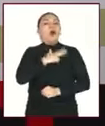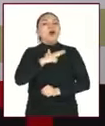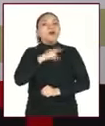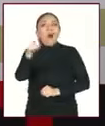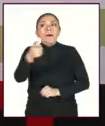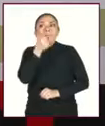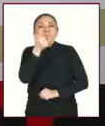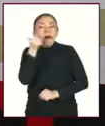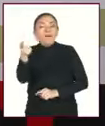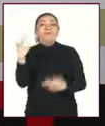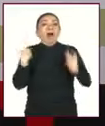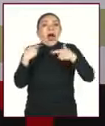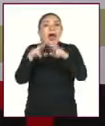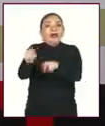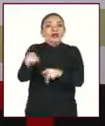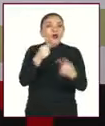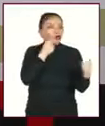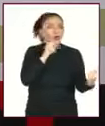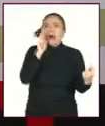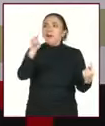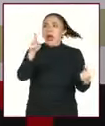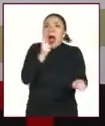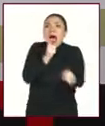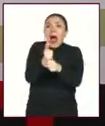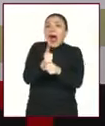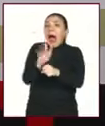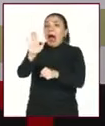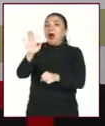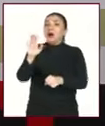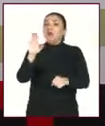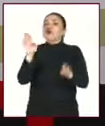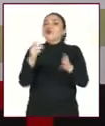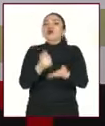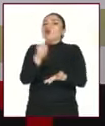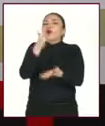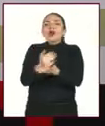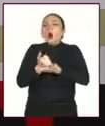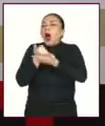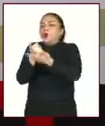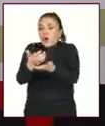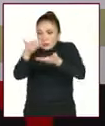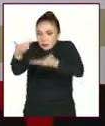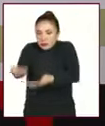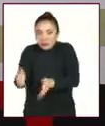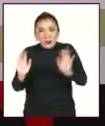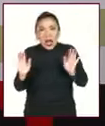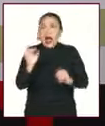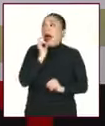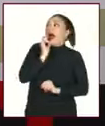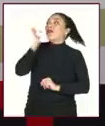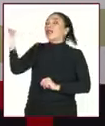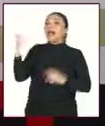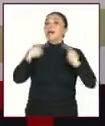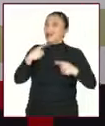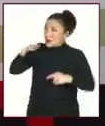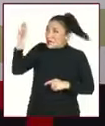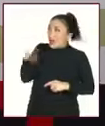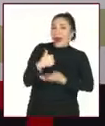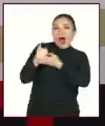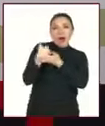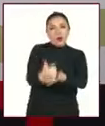niño a lo mejor lo identifica, es como nada más ponerlo en una zona segura y avisarle a alguien más que venga a ayudarnos.